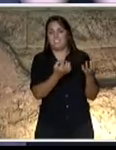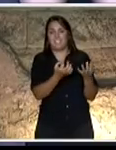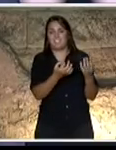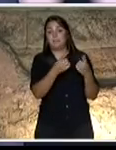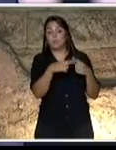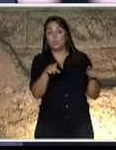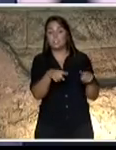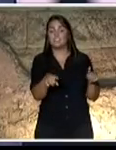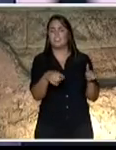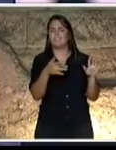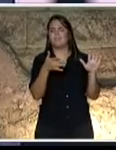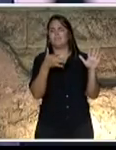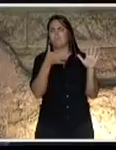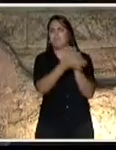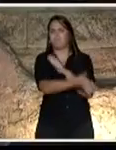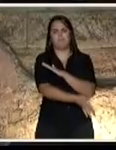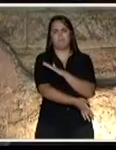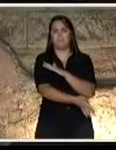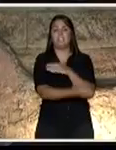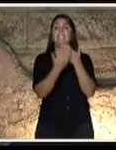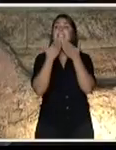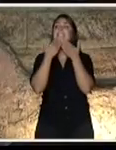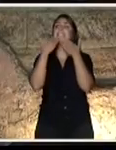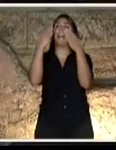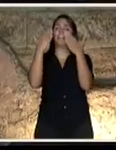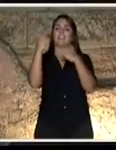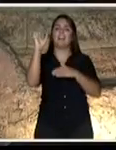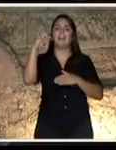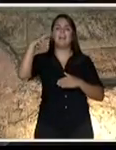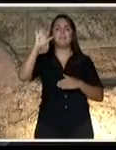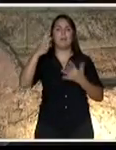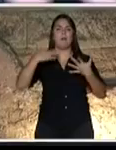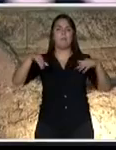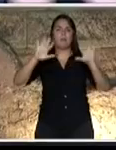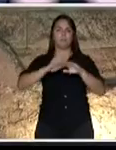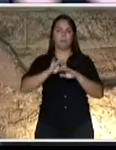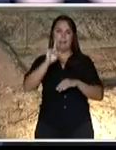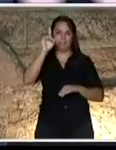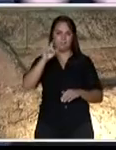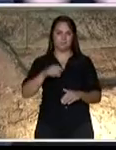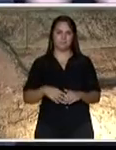musical perduran. Gracias, Jaime. Un aplauso para él.